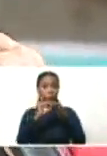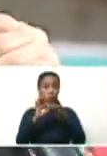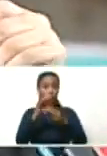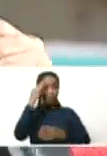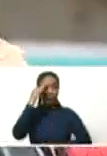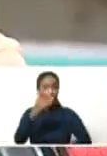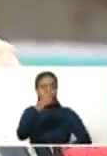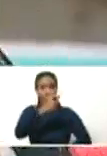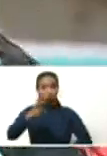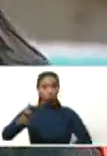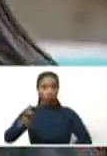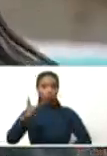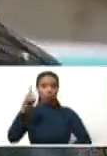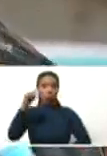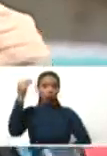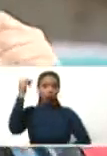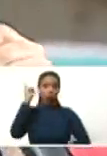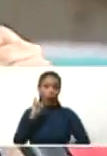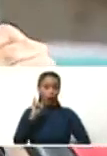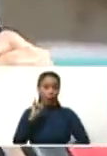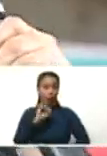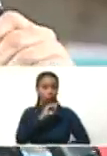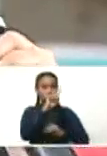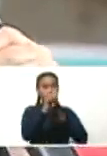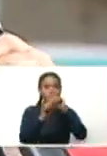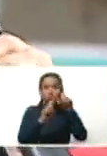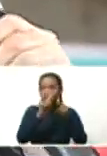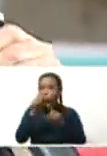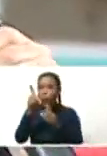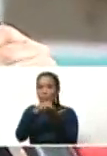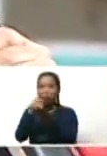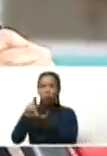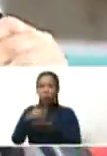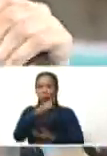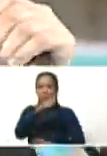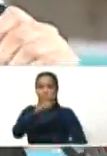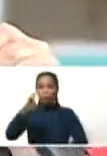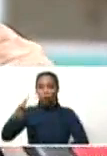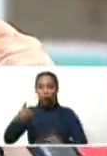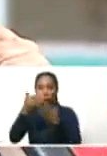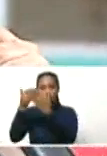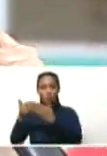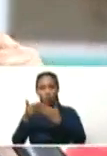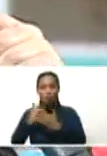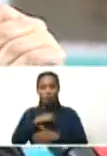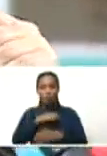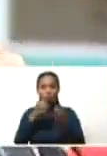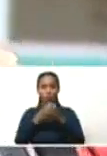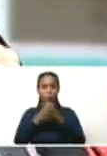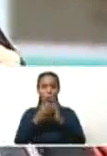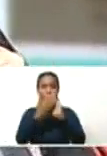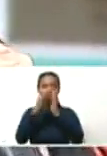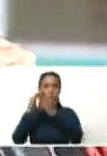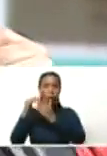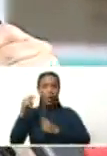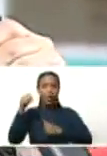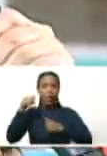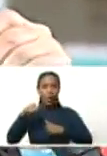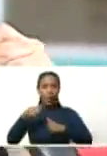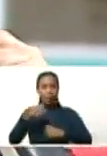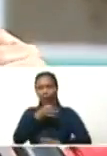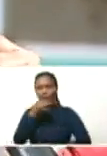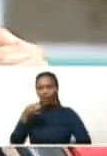cívico-militar también existe la consulta y la participación protagónica de los estudiantes en nuestras Bricomiles y es excelente el